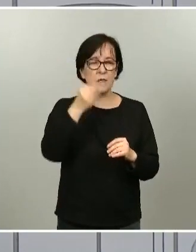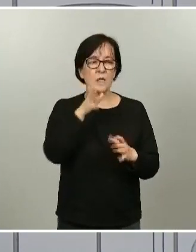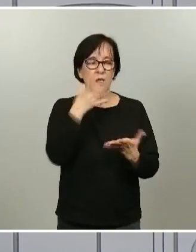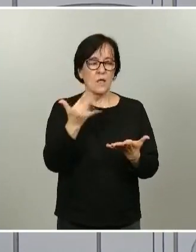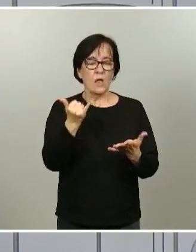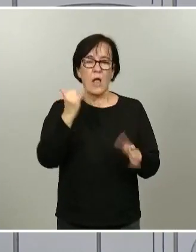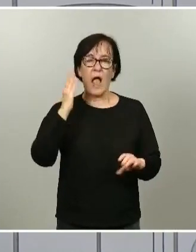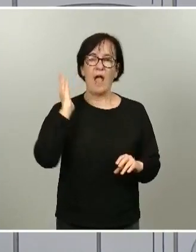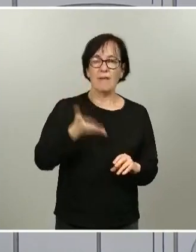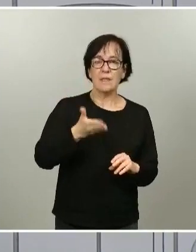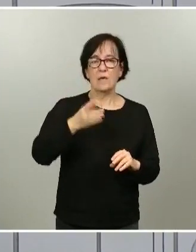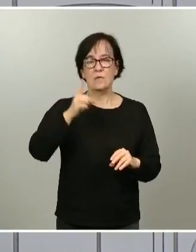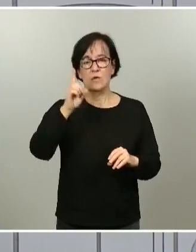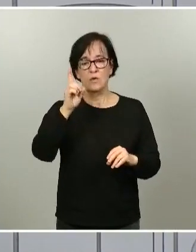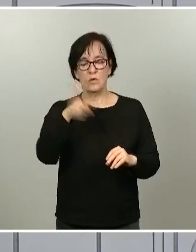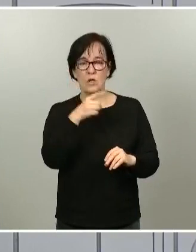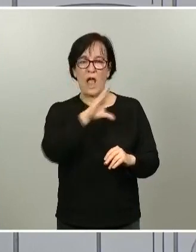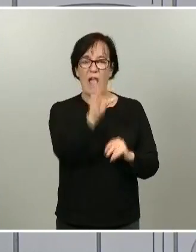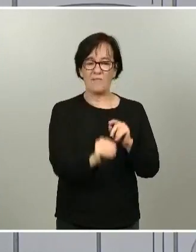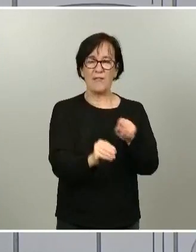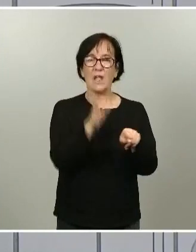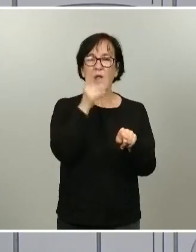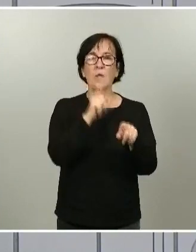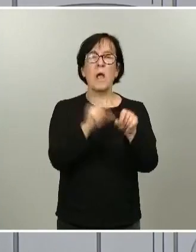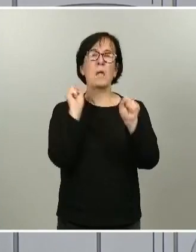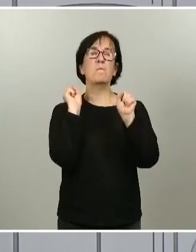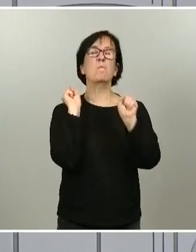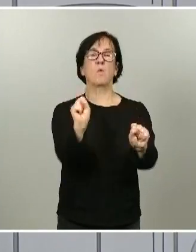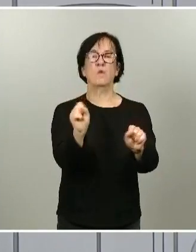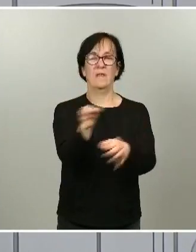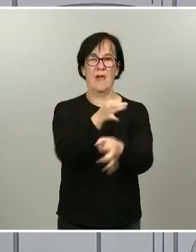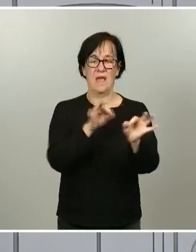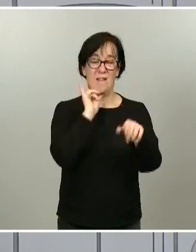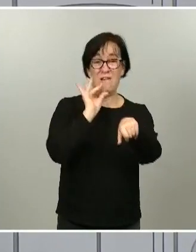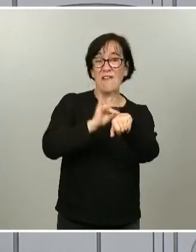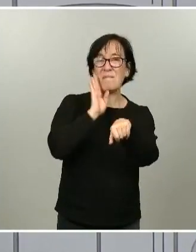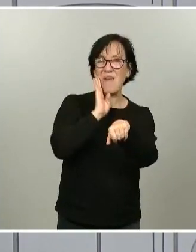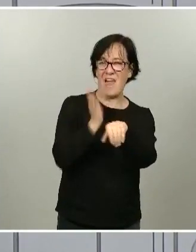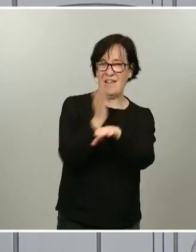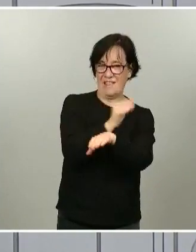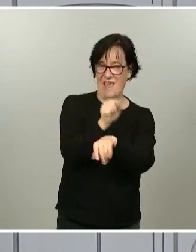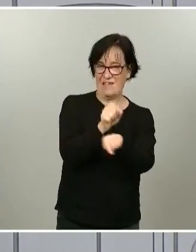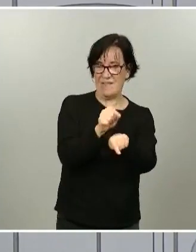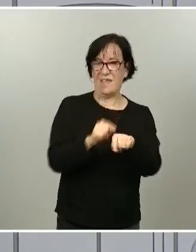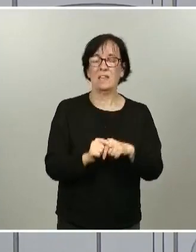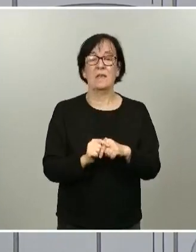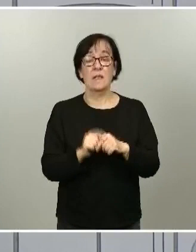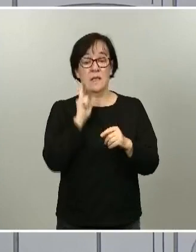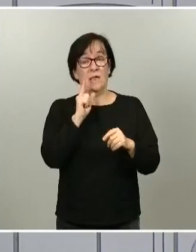o no África se pueda deber a una inmunidad debido a aquella enfermedad de aquel momento. De hecho, en aquella